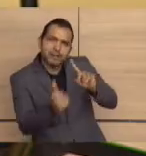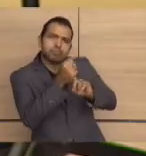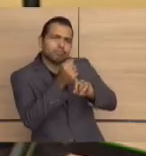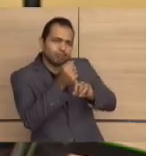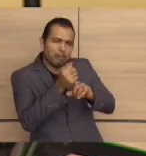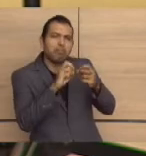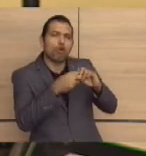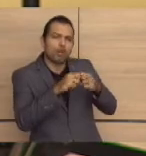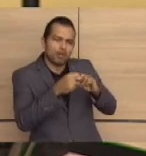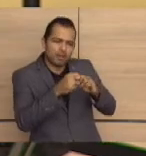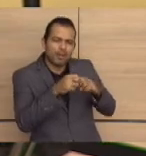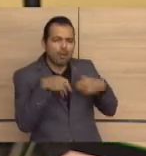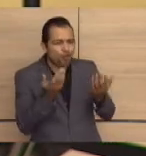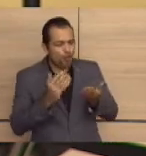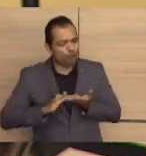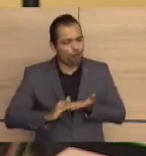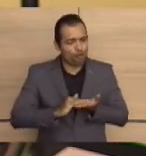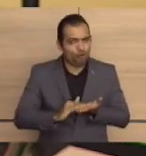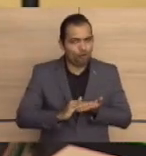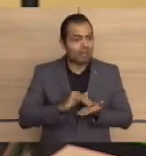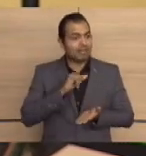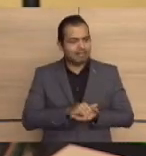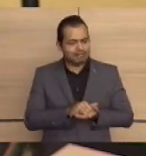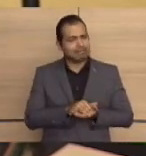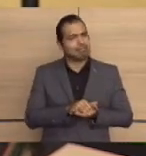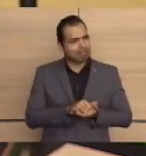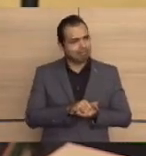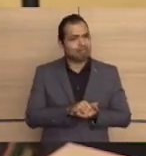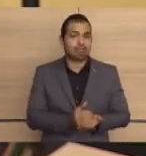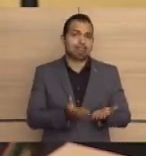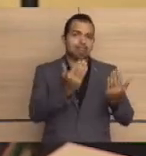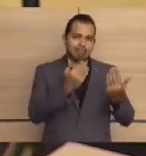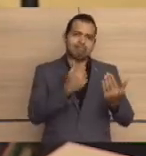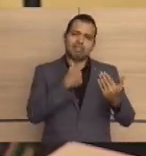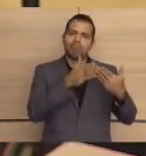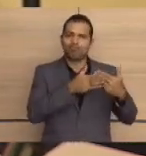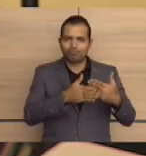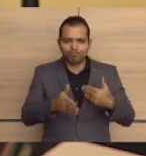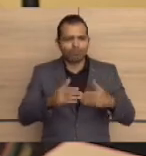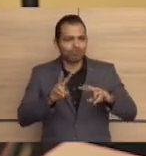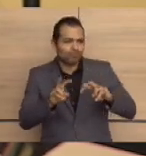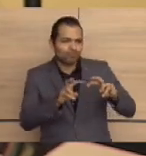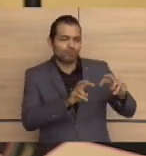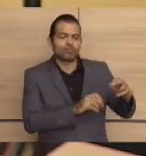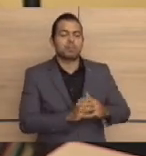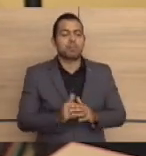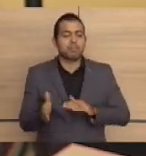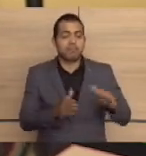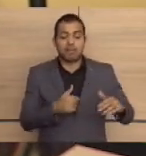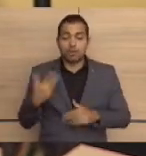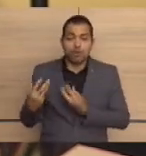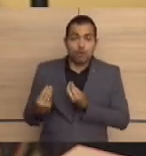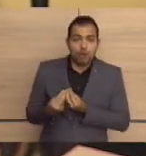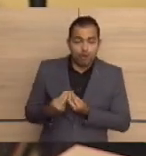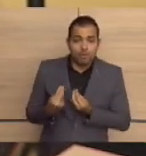pero yo quisiera a partir de ello retomar lo que dice mi compañera con respecto a lo de los estándares básicos